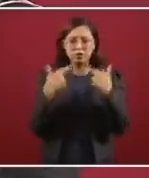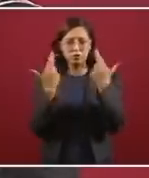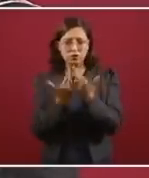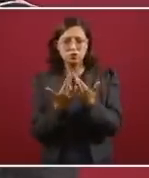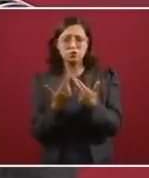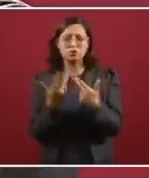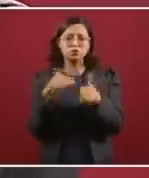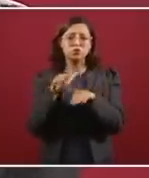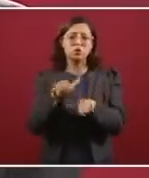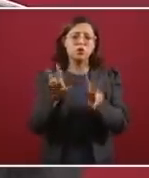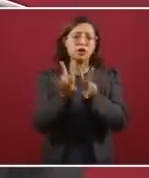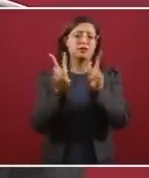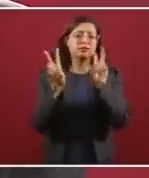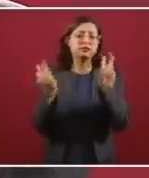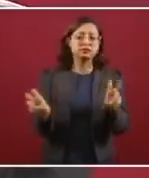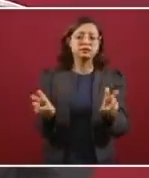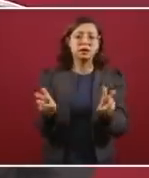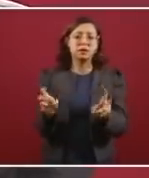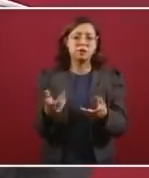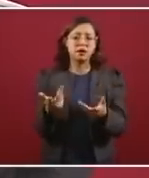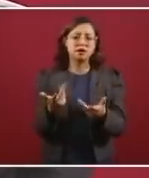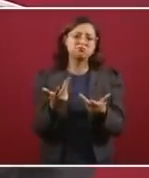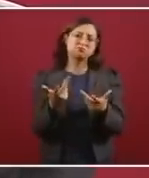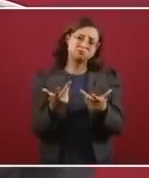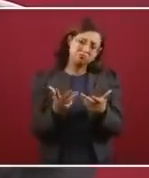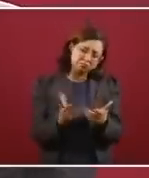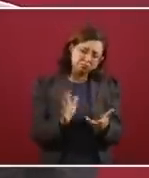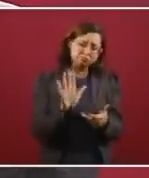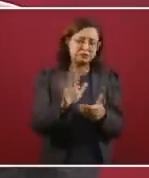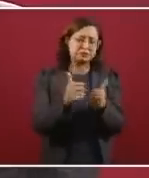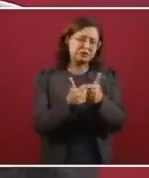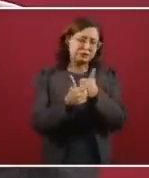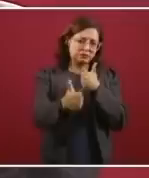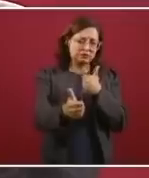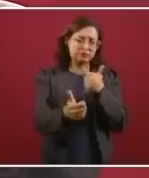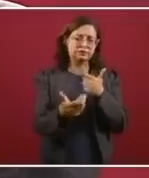en el marco de la autonomía que hay